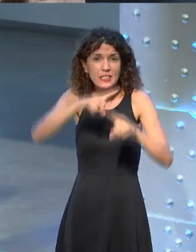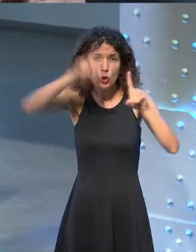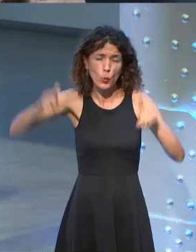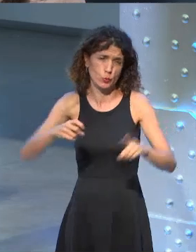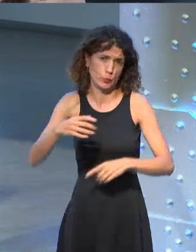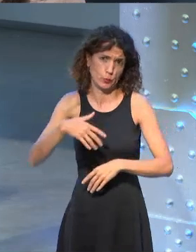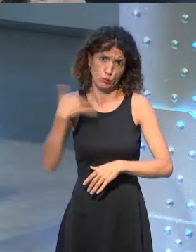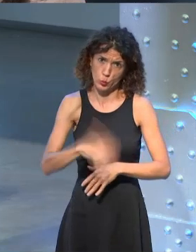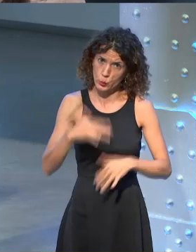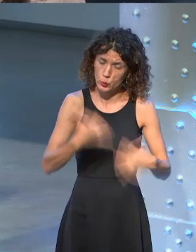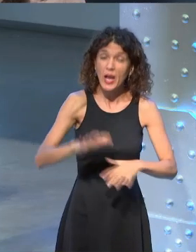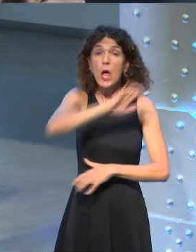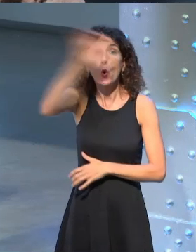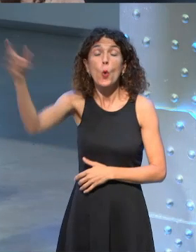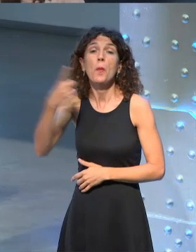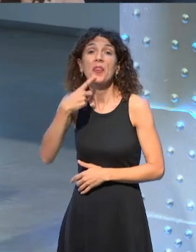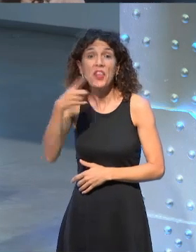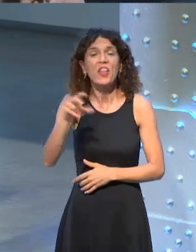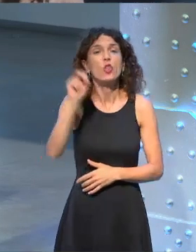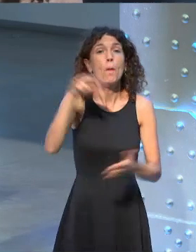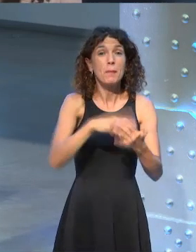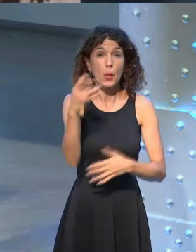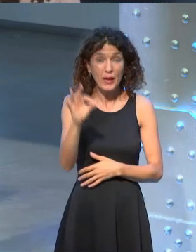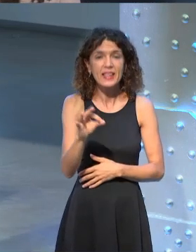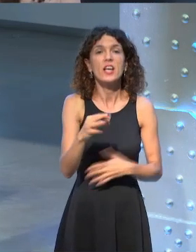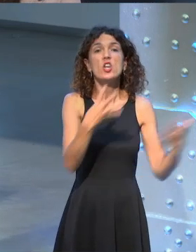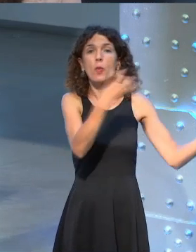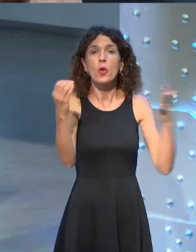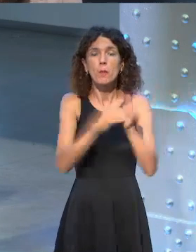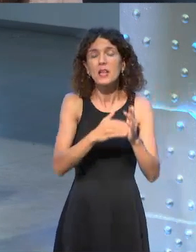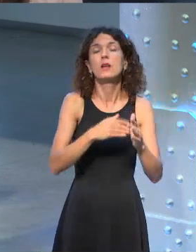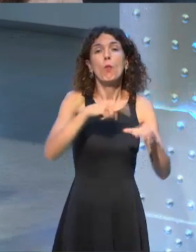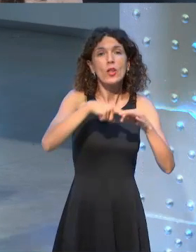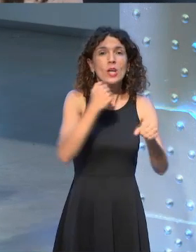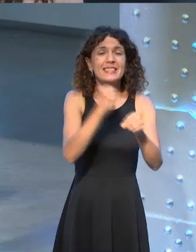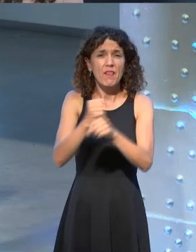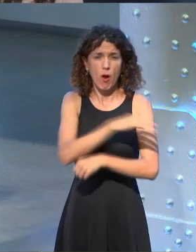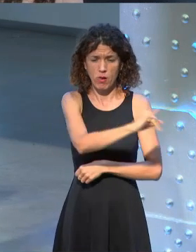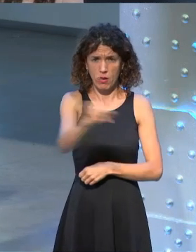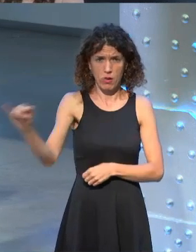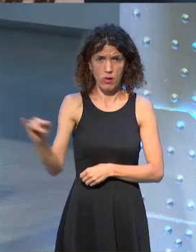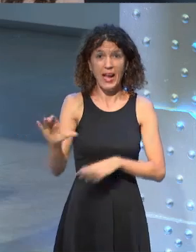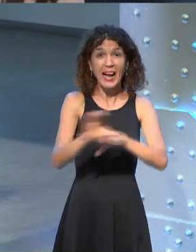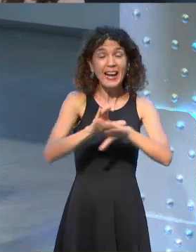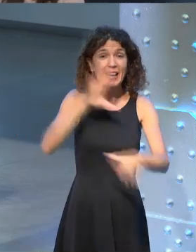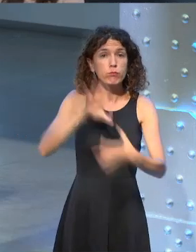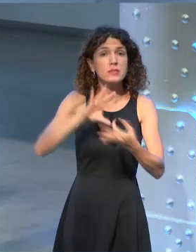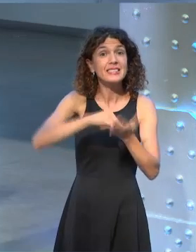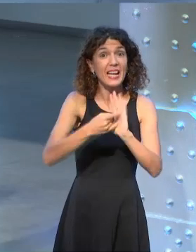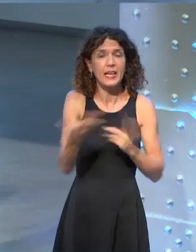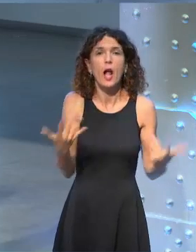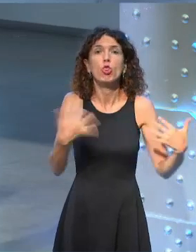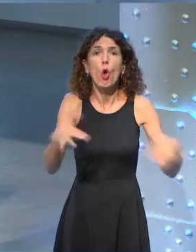alarmantes. Europa dice que en 2020 habrá 900.000 puestos de trabajo disponibles en carreras técnicas.